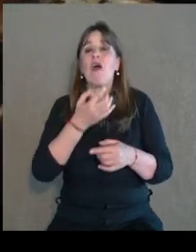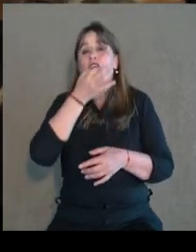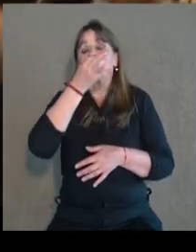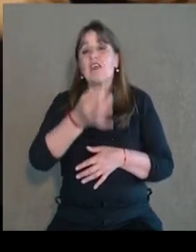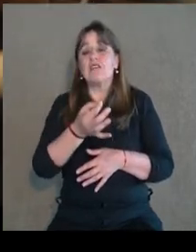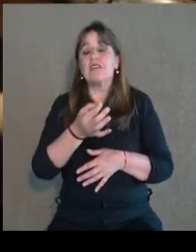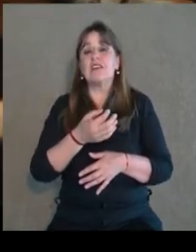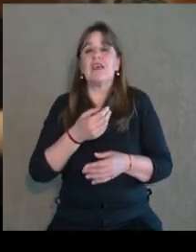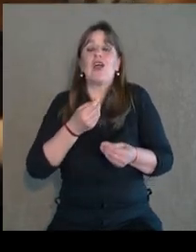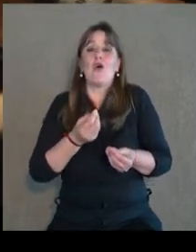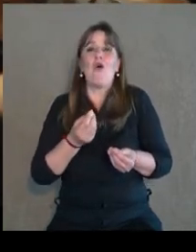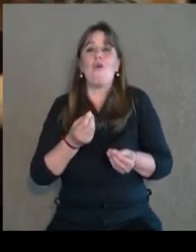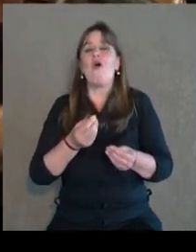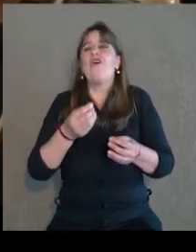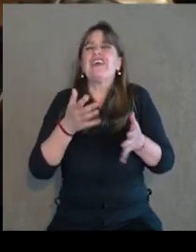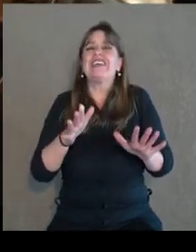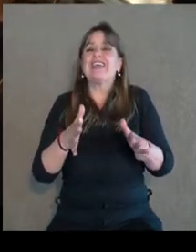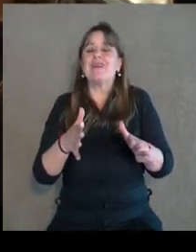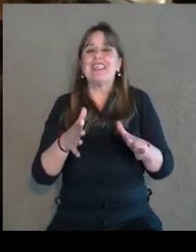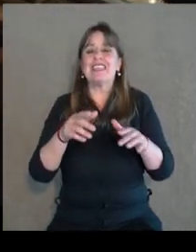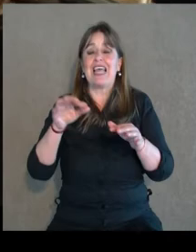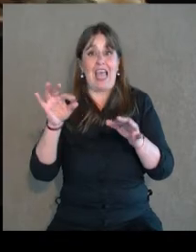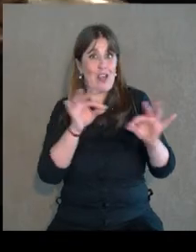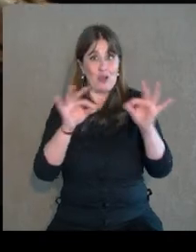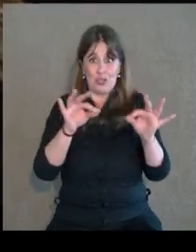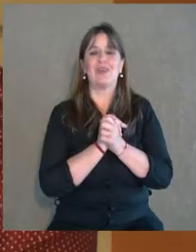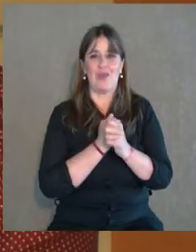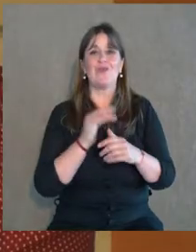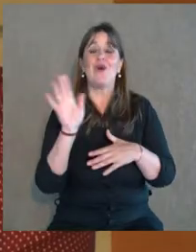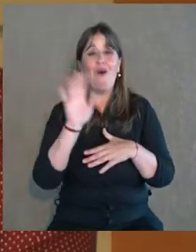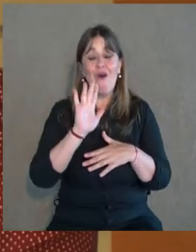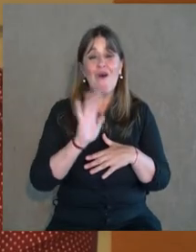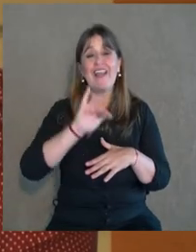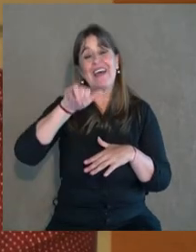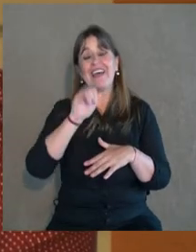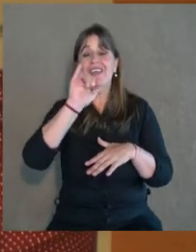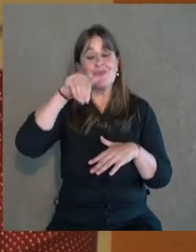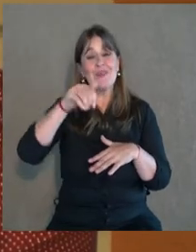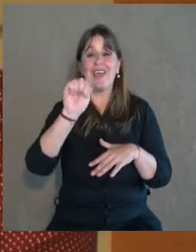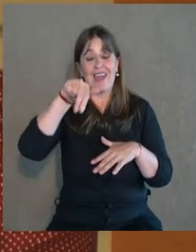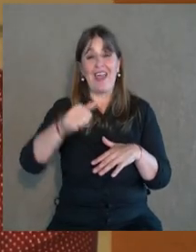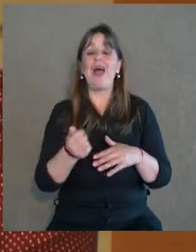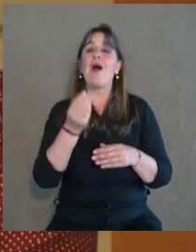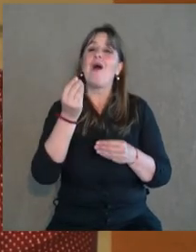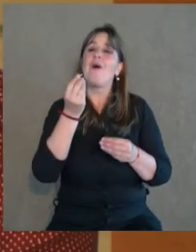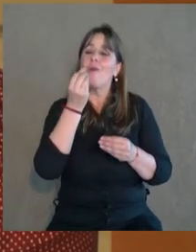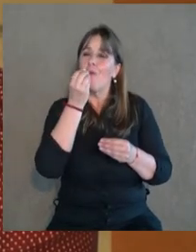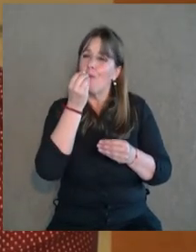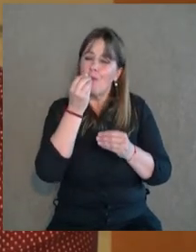decir algo sobre el concierto entonces si quieres empezar vos o la jimena muchas gracias